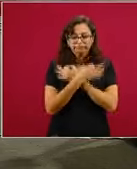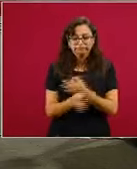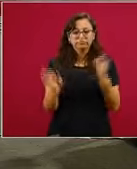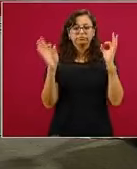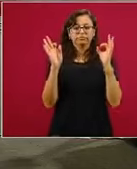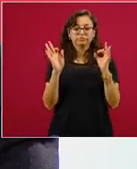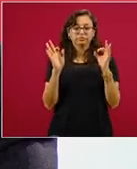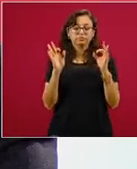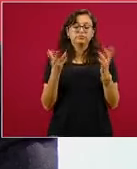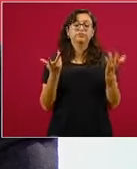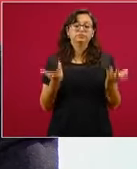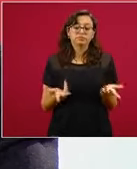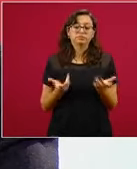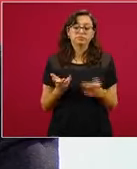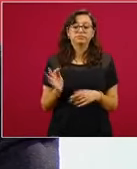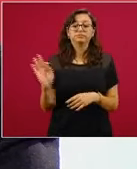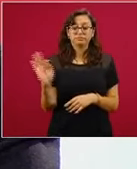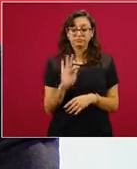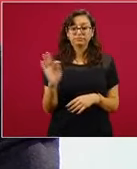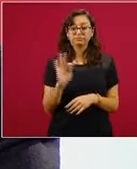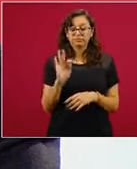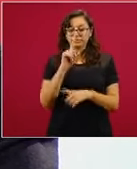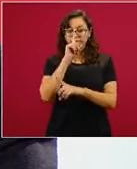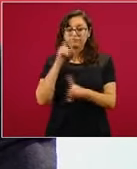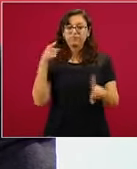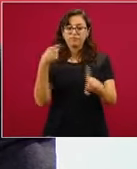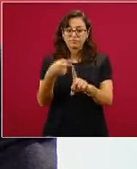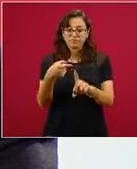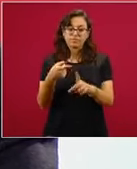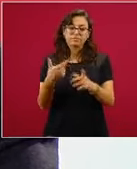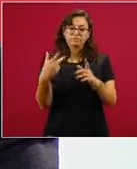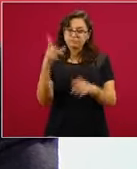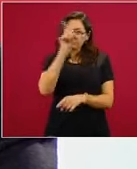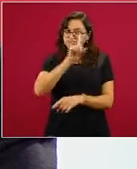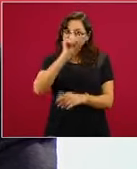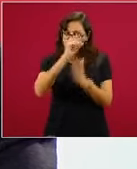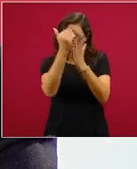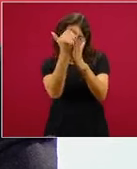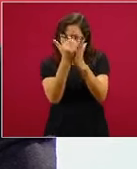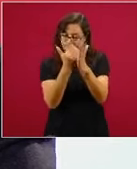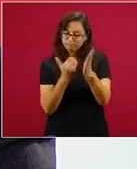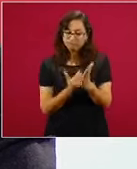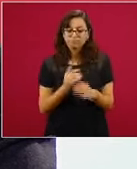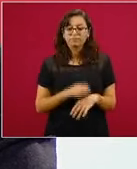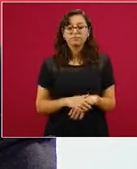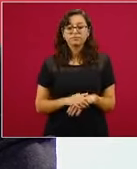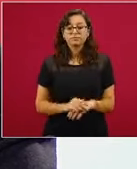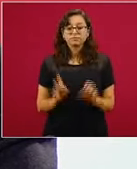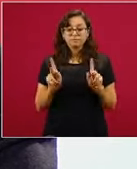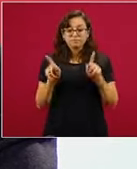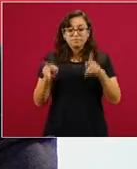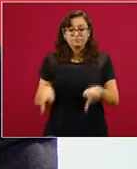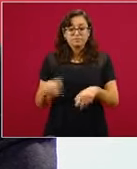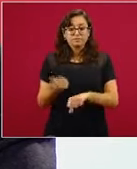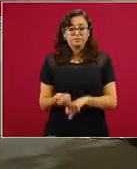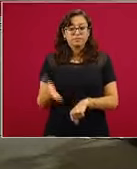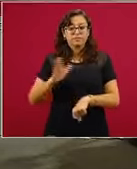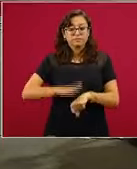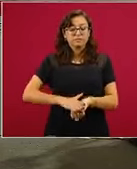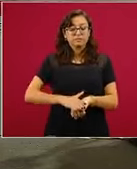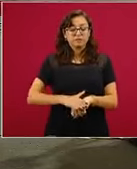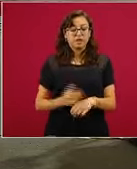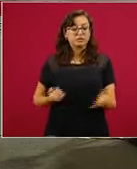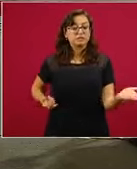respecto y muy probablemente estará orientada a un lineamiento técnico. Los cementerios, la administración de los cementerios es una